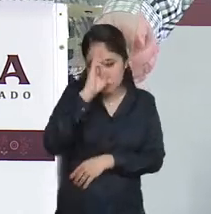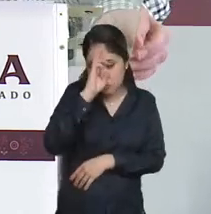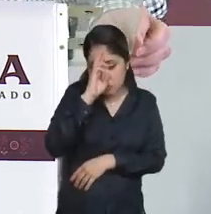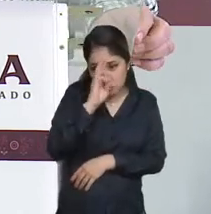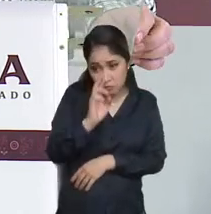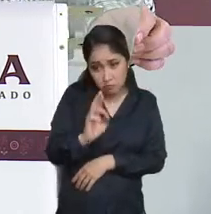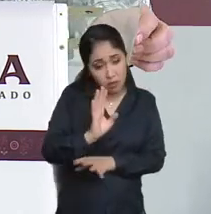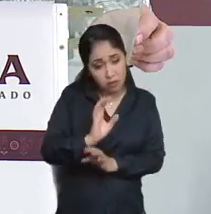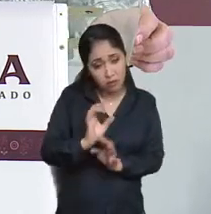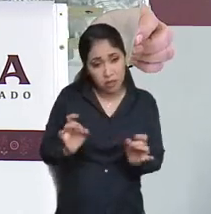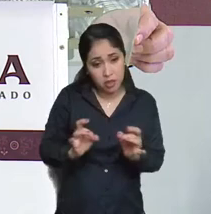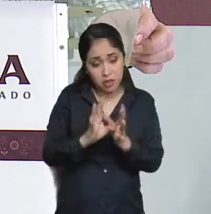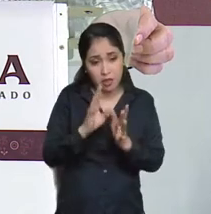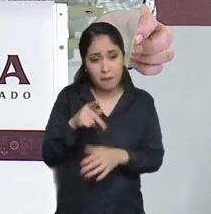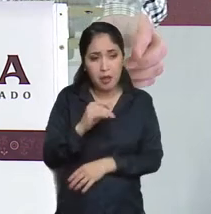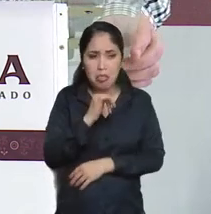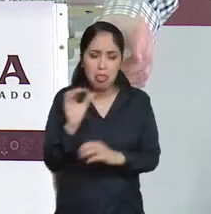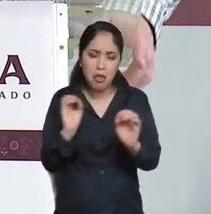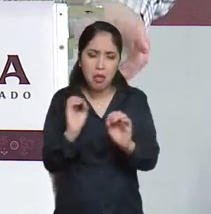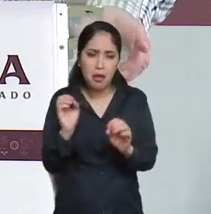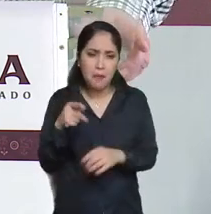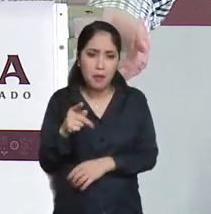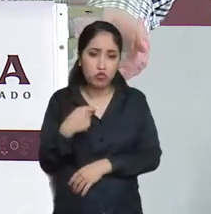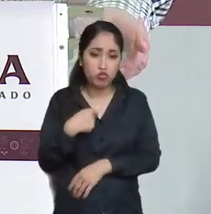reprimir ni socavar